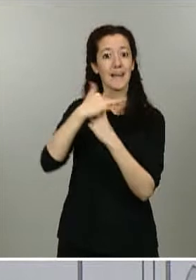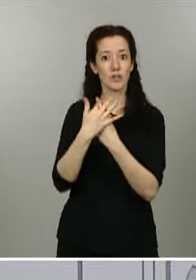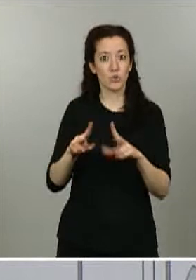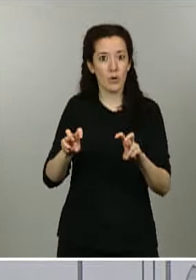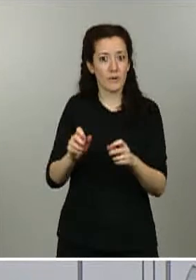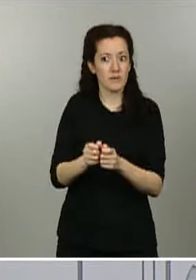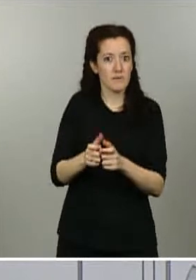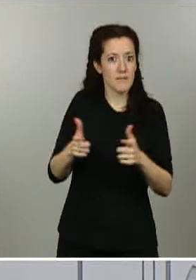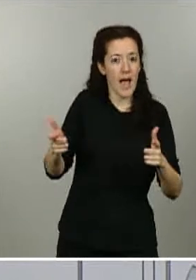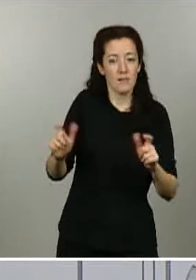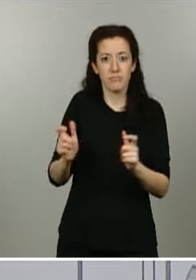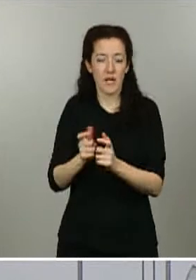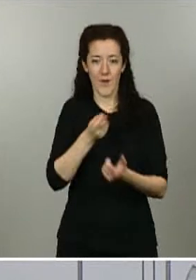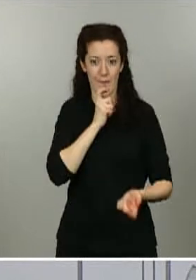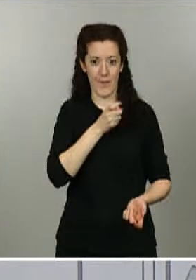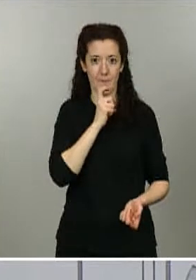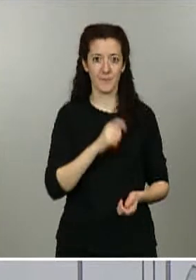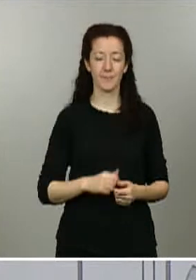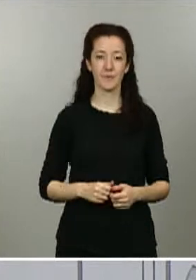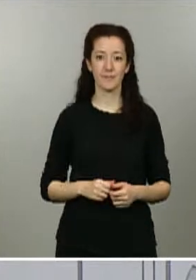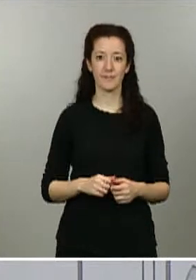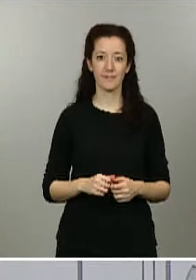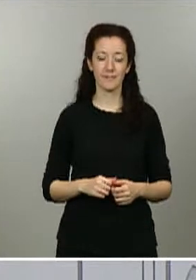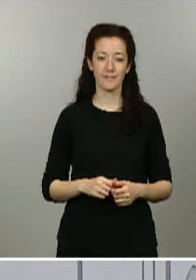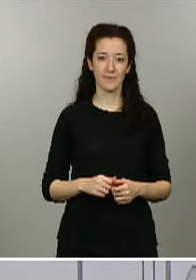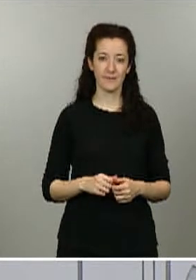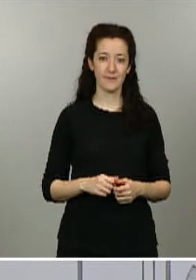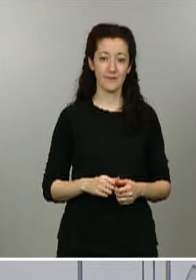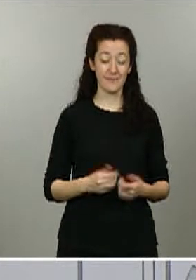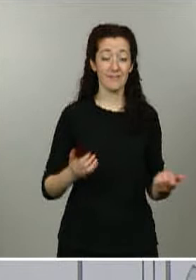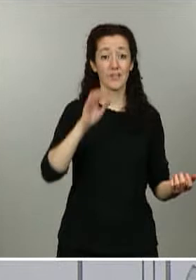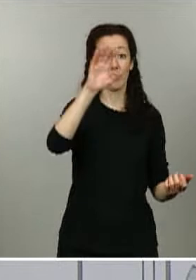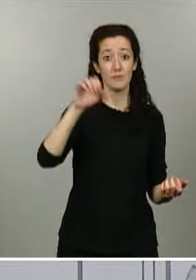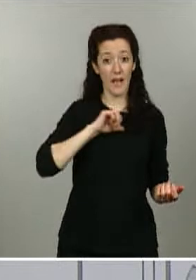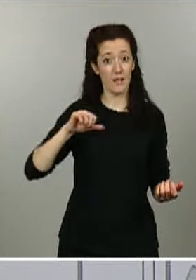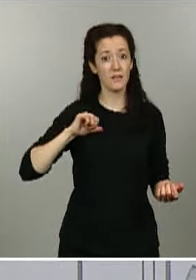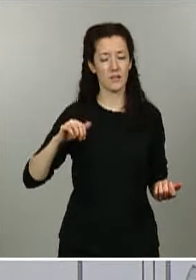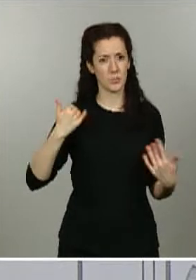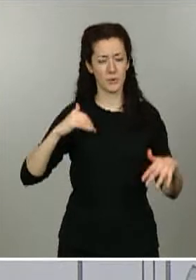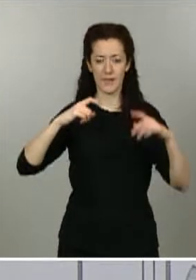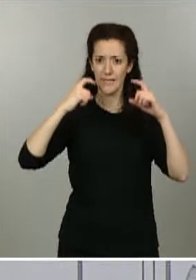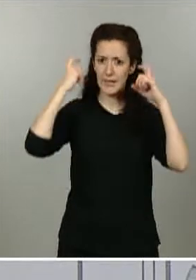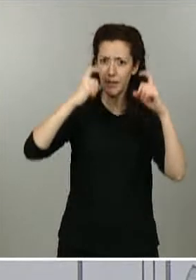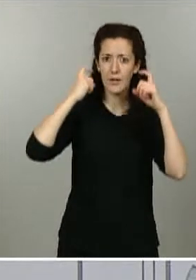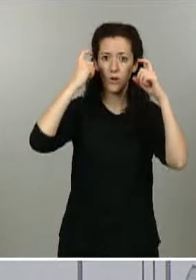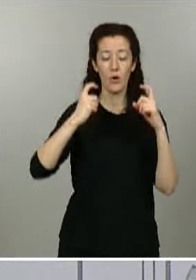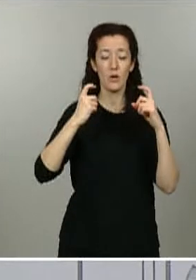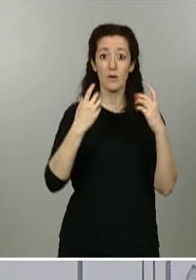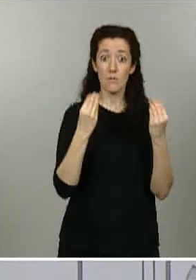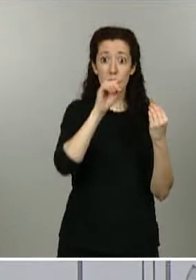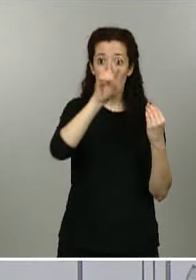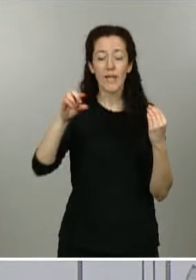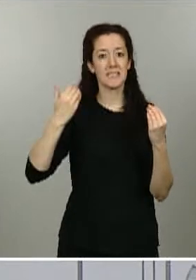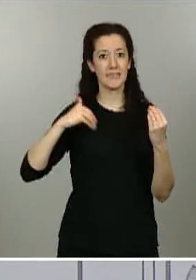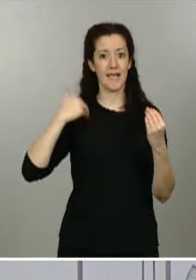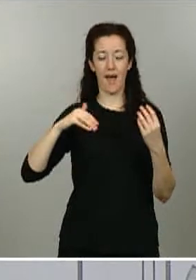cierto retraso se están haciendo muchísimos esfuerzos en las comunidades, y muchas ya lo tienen implementado, para conseguir reducir ese retraso